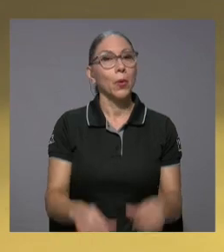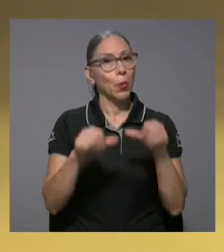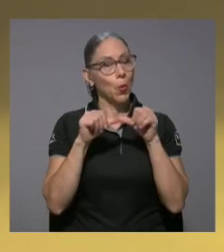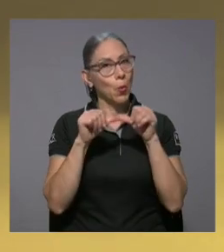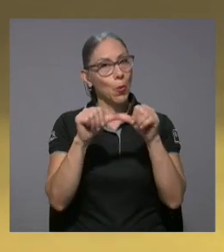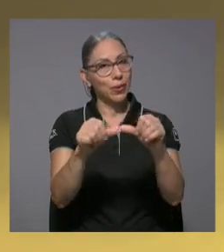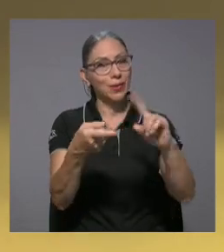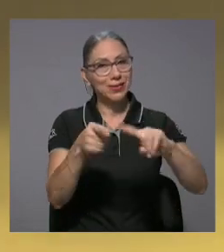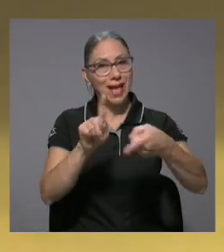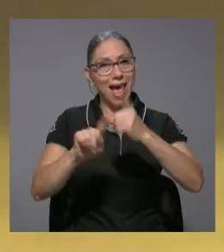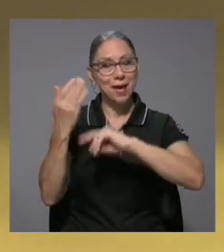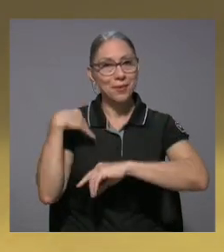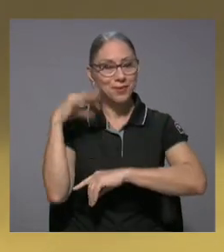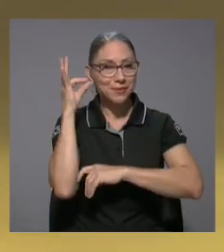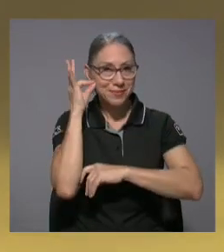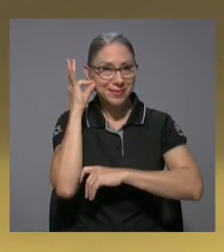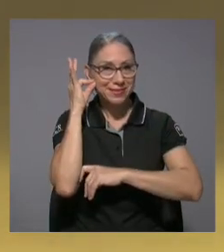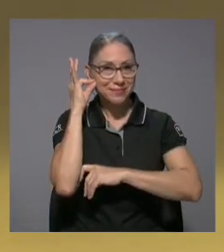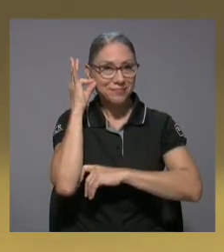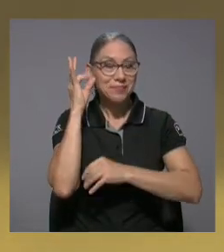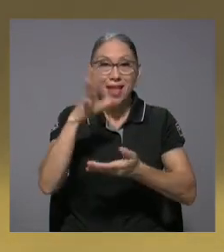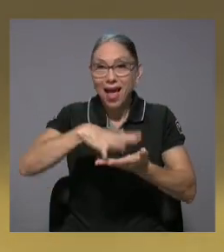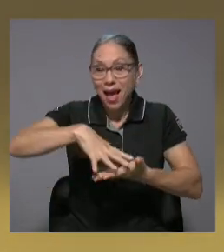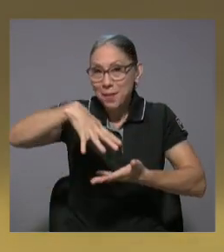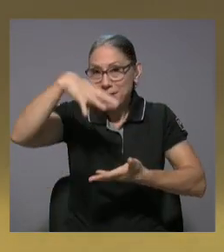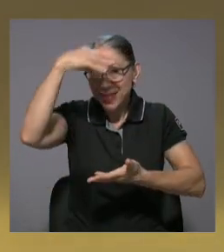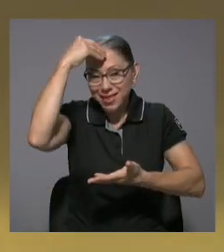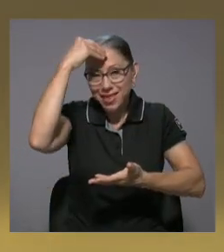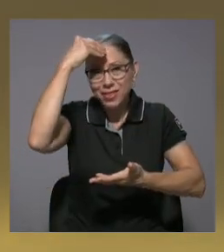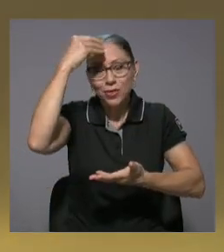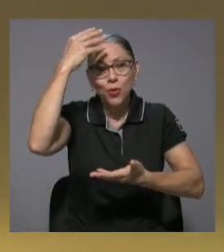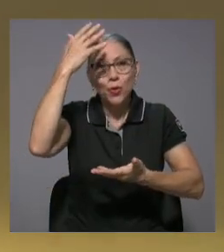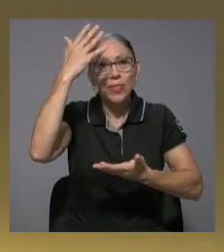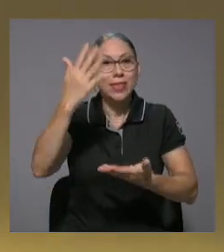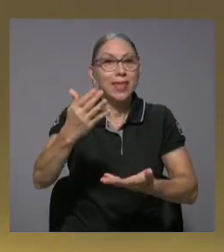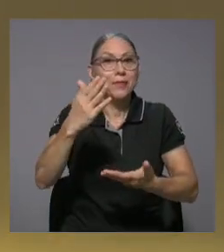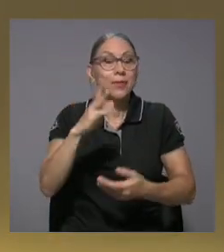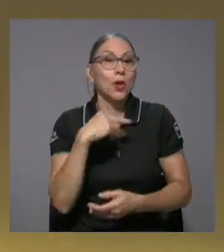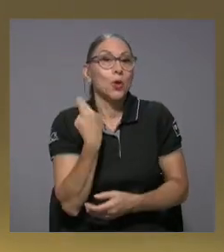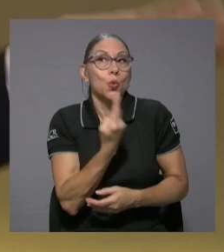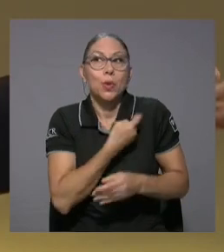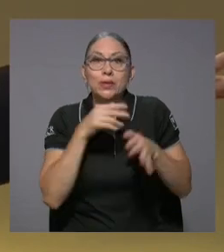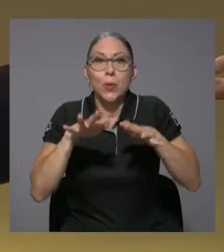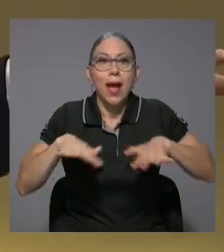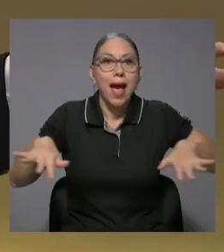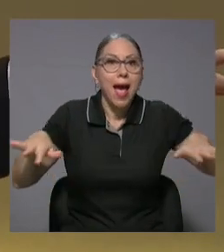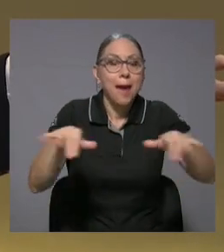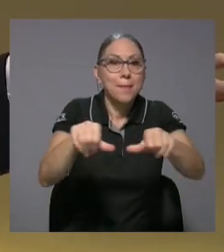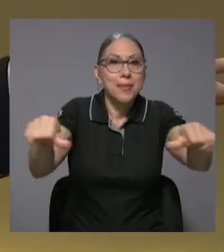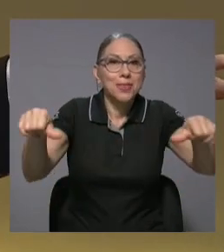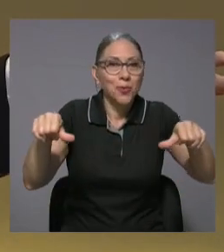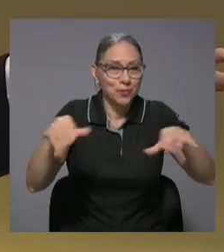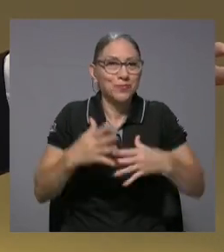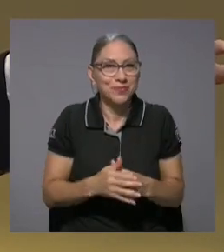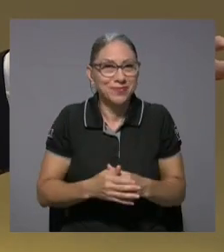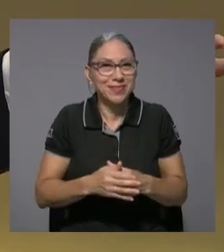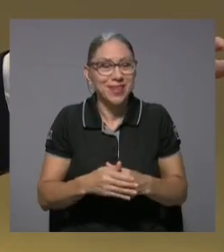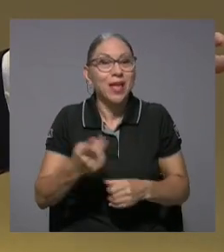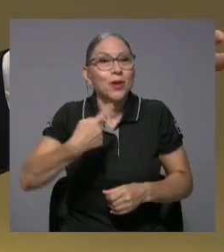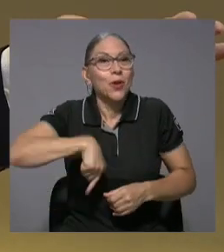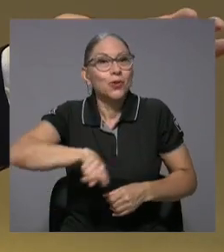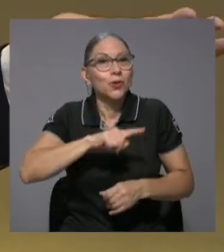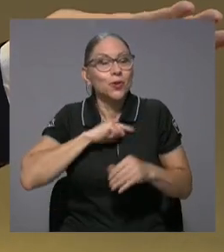Continuamos, amigos y amigas, aprendiendo de nuestro ámbito. Nadamos el agua del